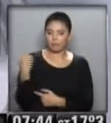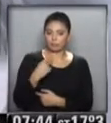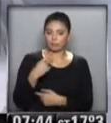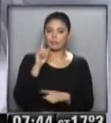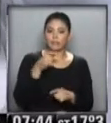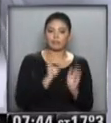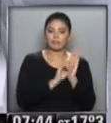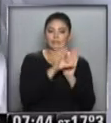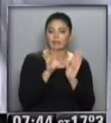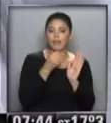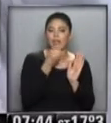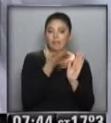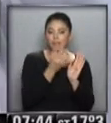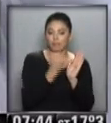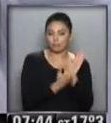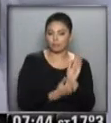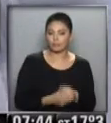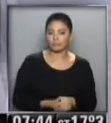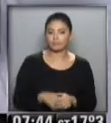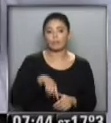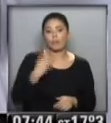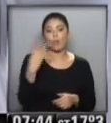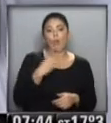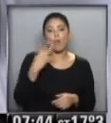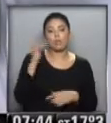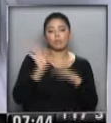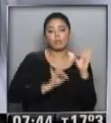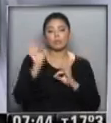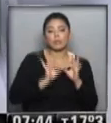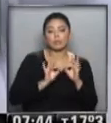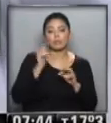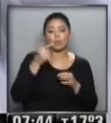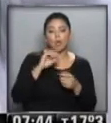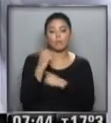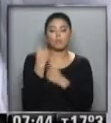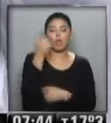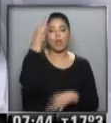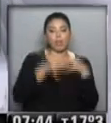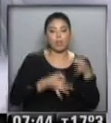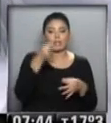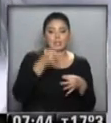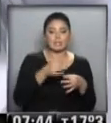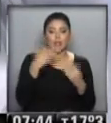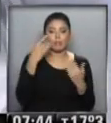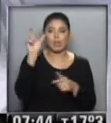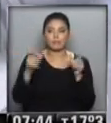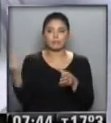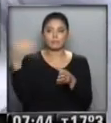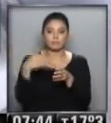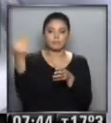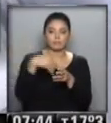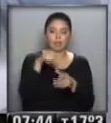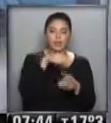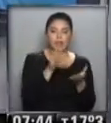último proyecto el cuarto proyecto es el ingreso igualitario al poder judicial va a ser modificado por el senado y va a volver a la